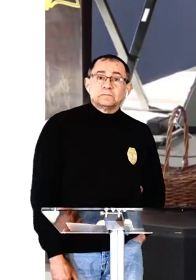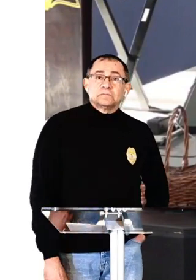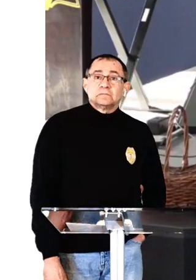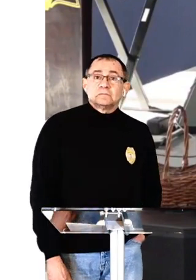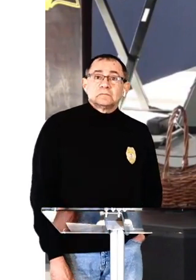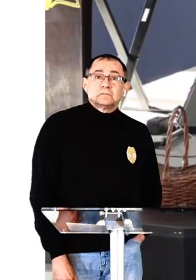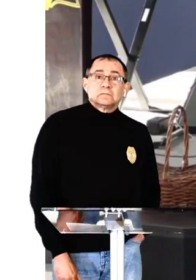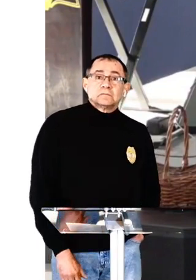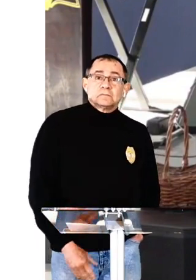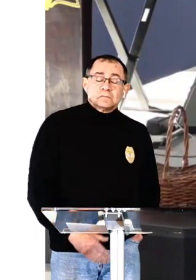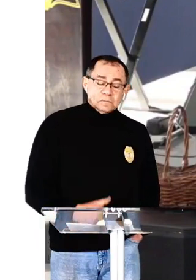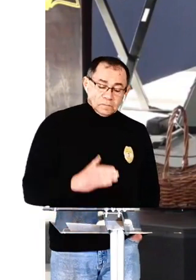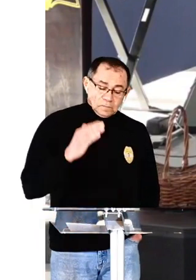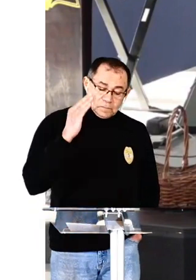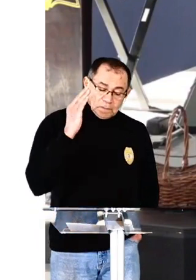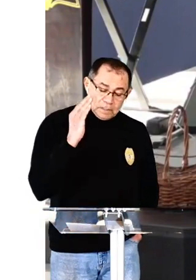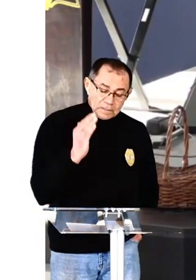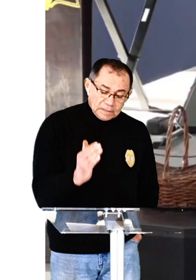pastor.